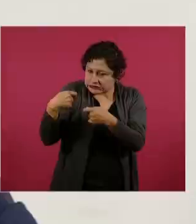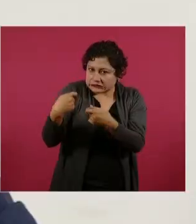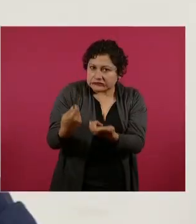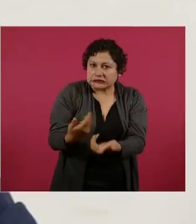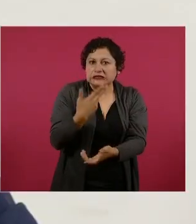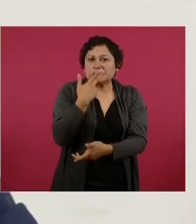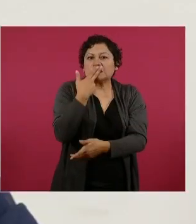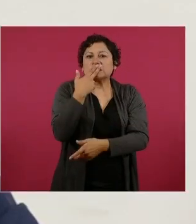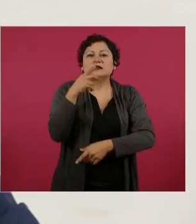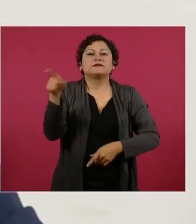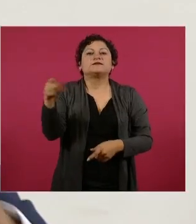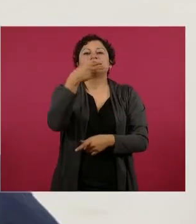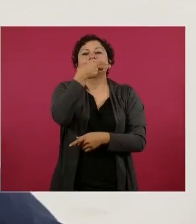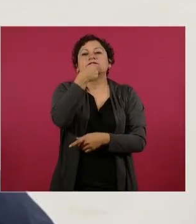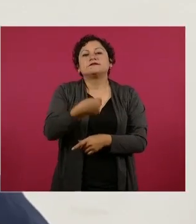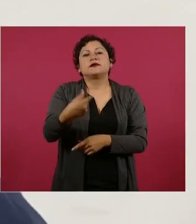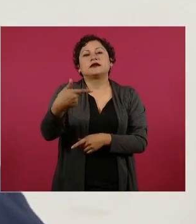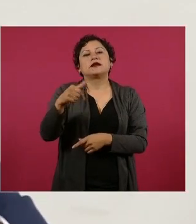Gabriel Said,